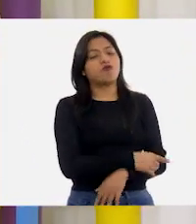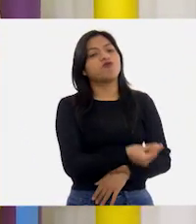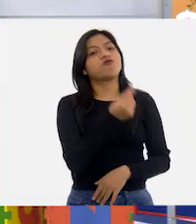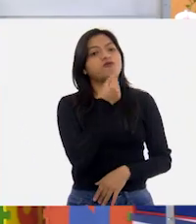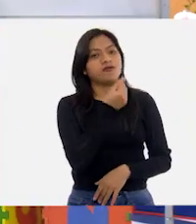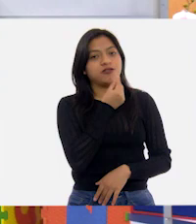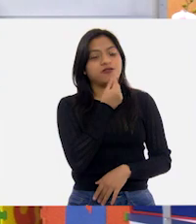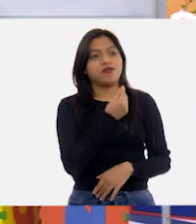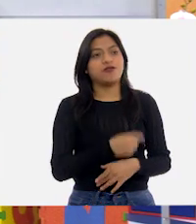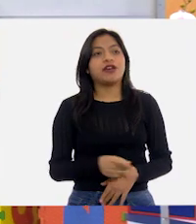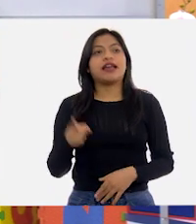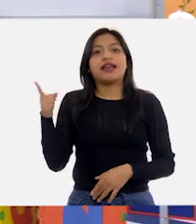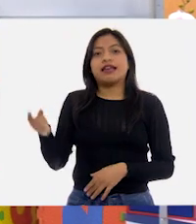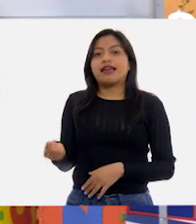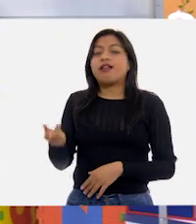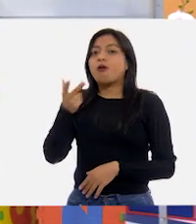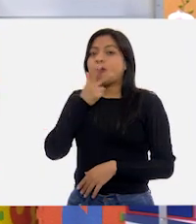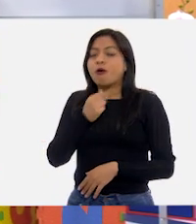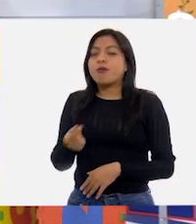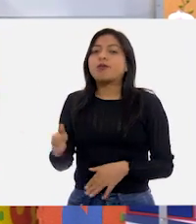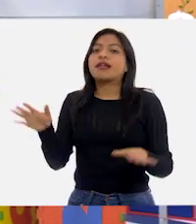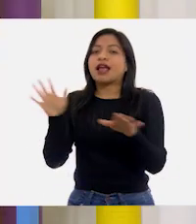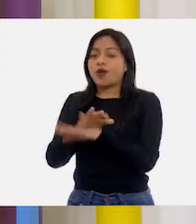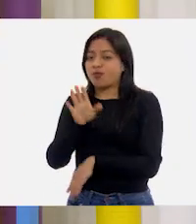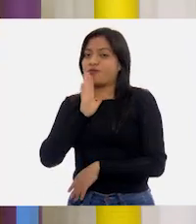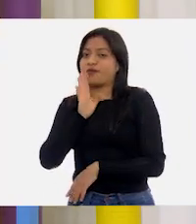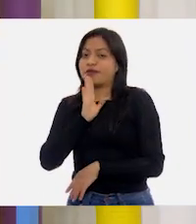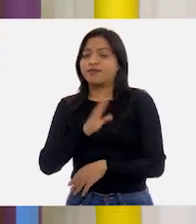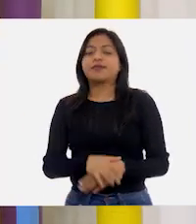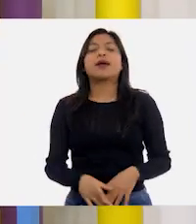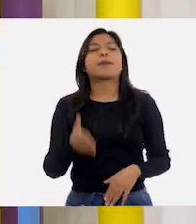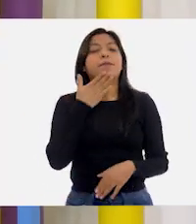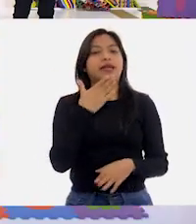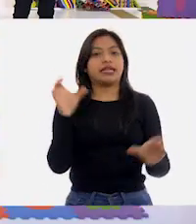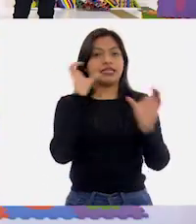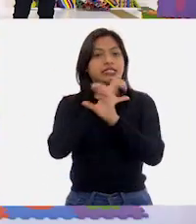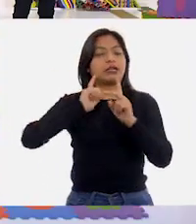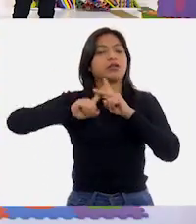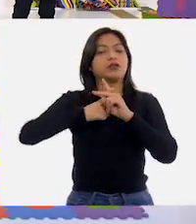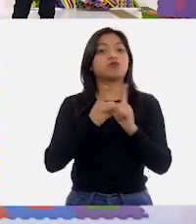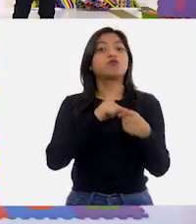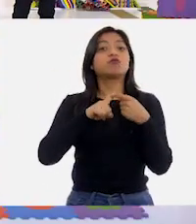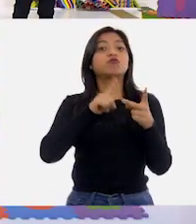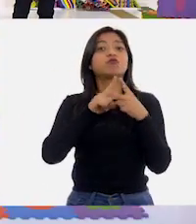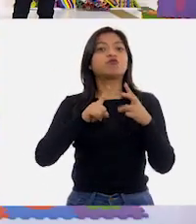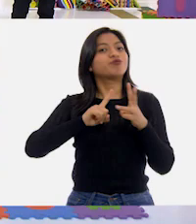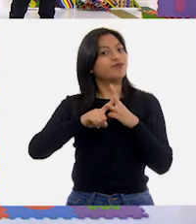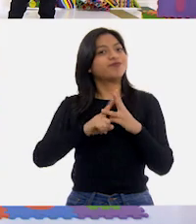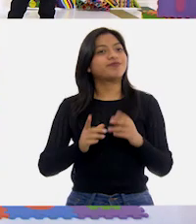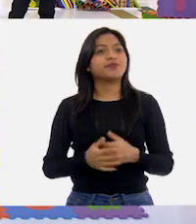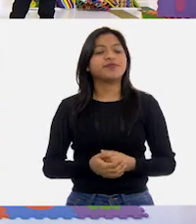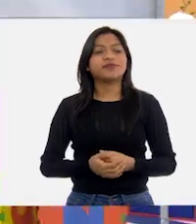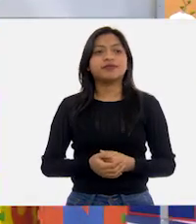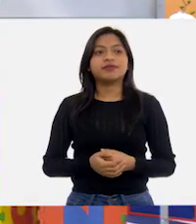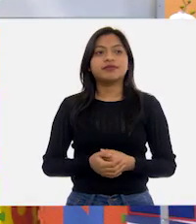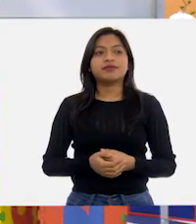Qué nervios. Y ahora sí comienza la ópera. Muy bien. Una, dos y tres.